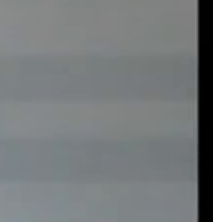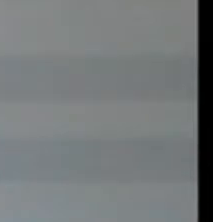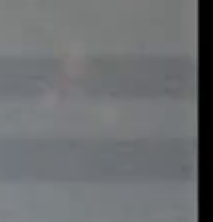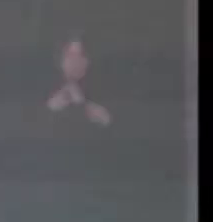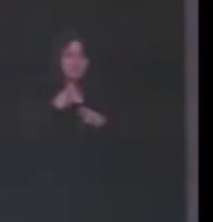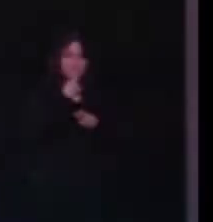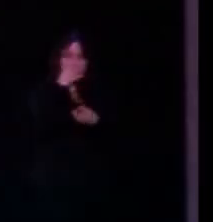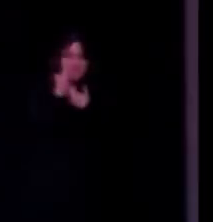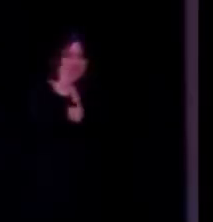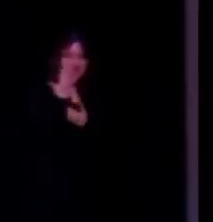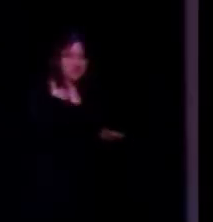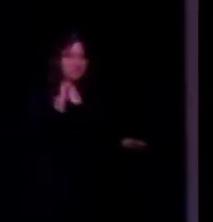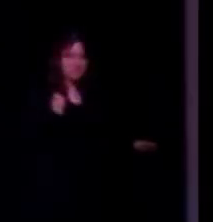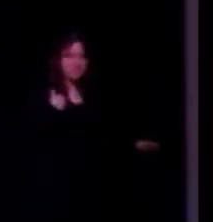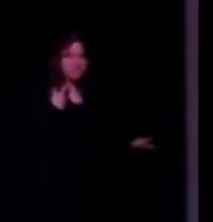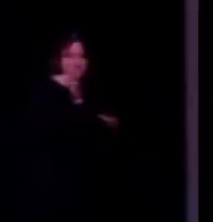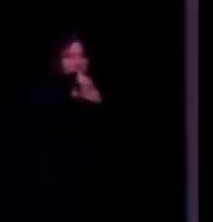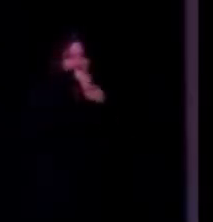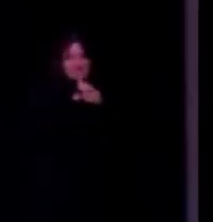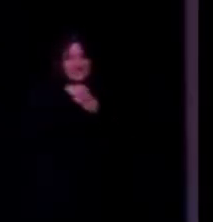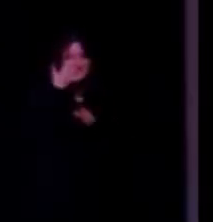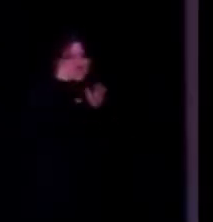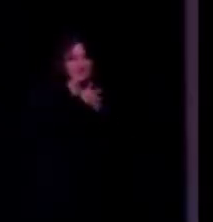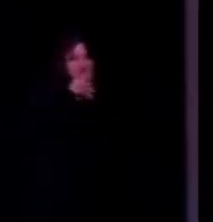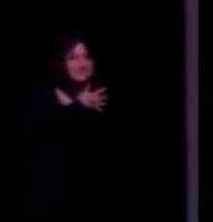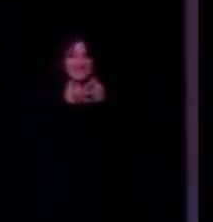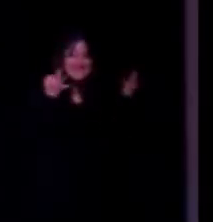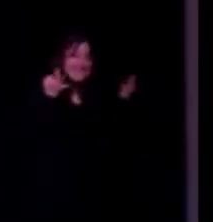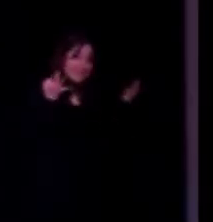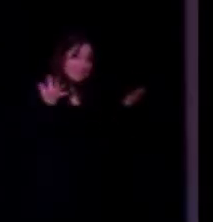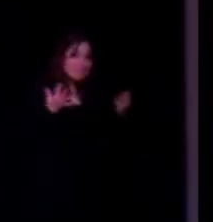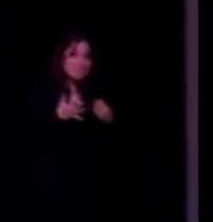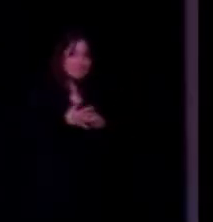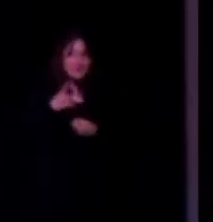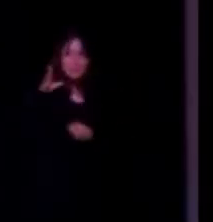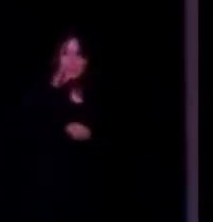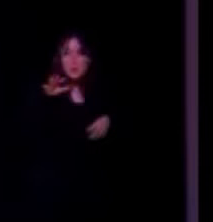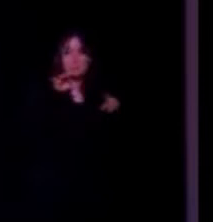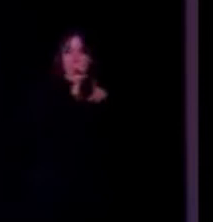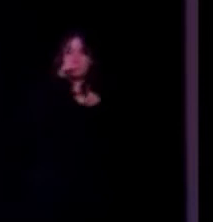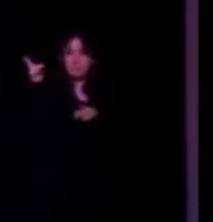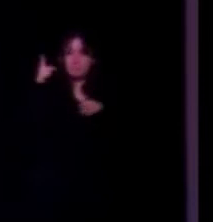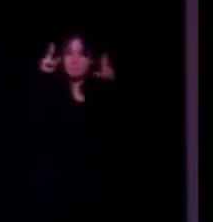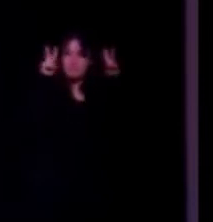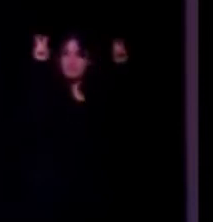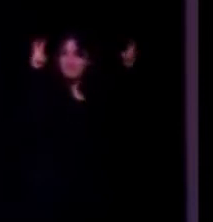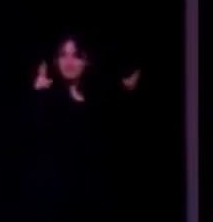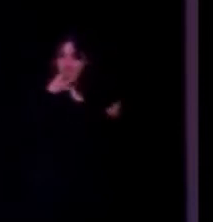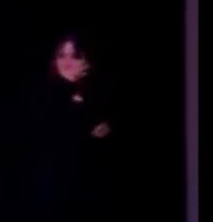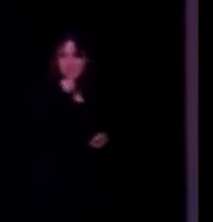voy a hablar yo con esta expresión tan hermosa puedo hablar de pájaros y